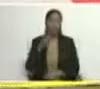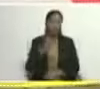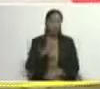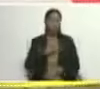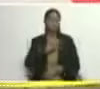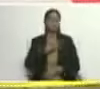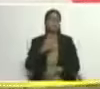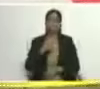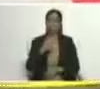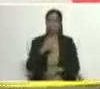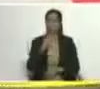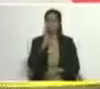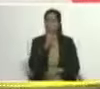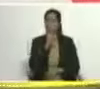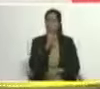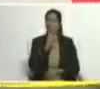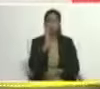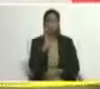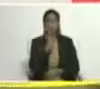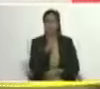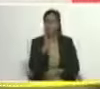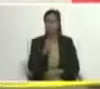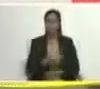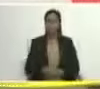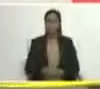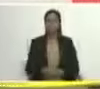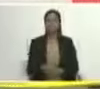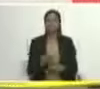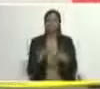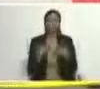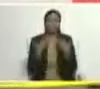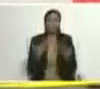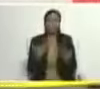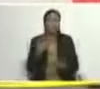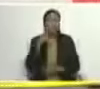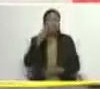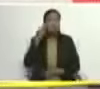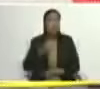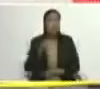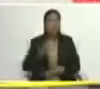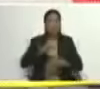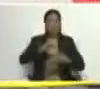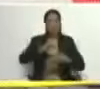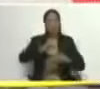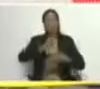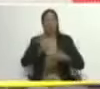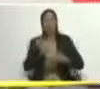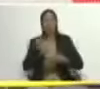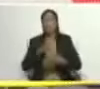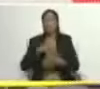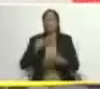duda. Es más, creo que el ALBA puede